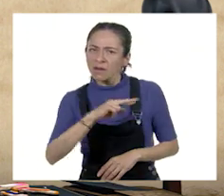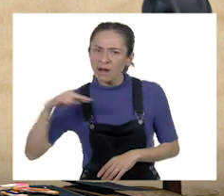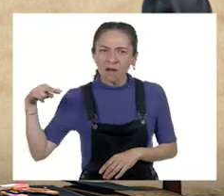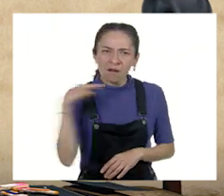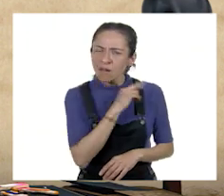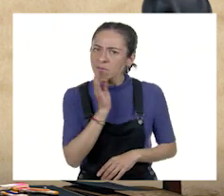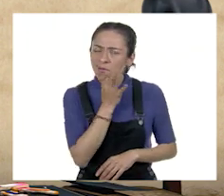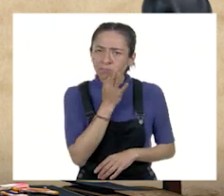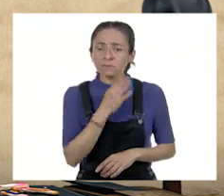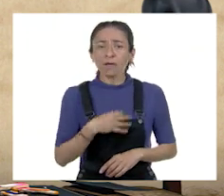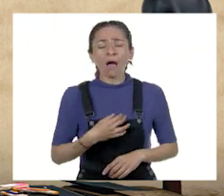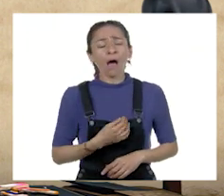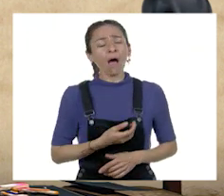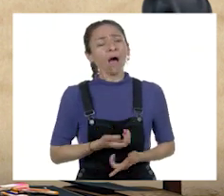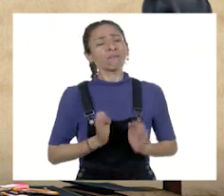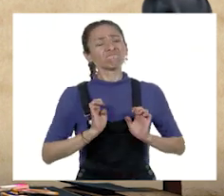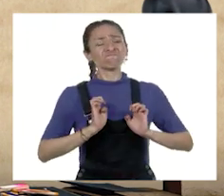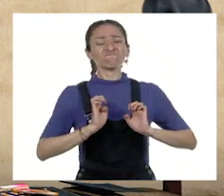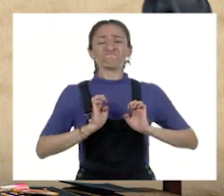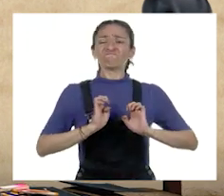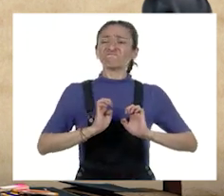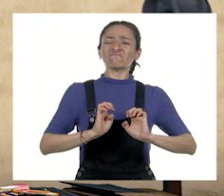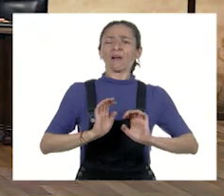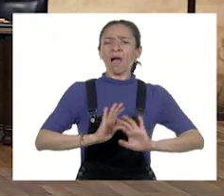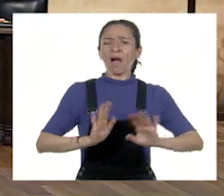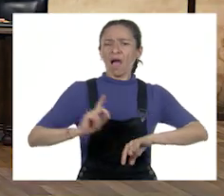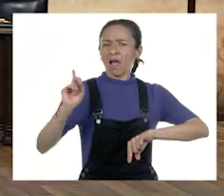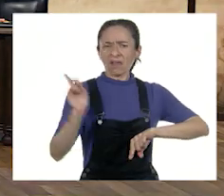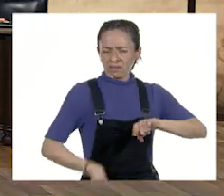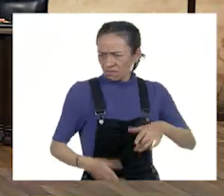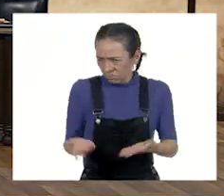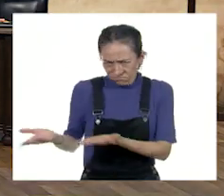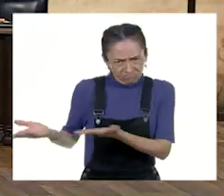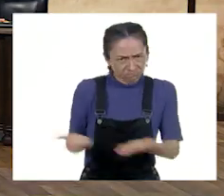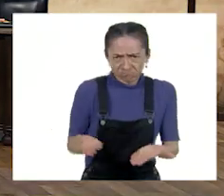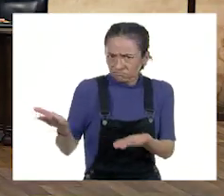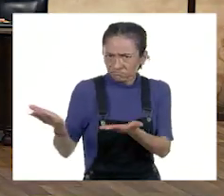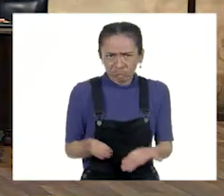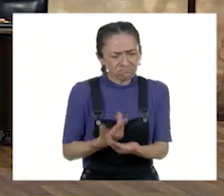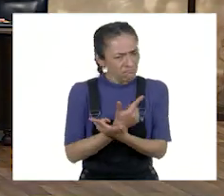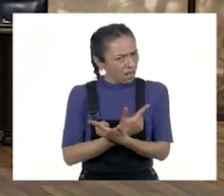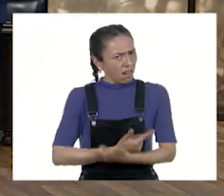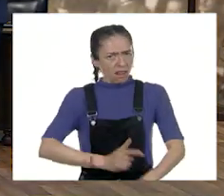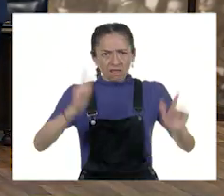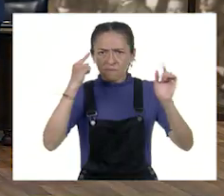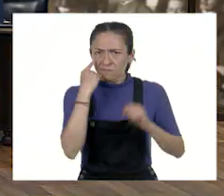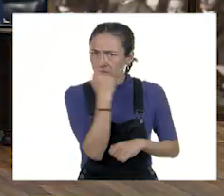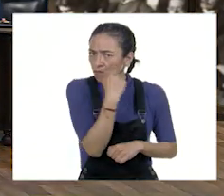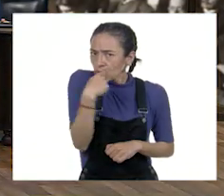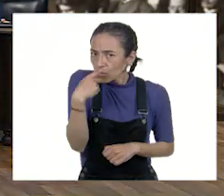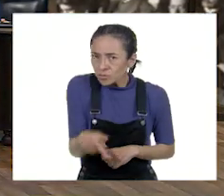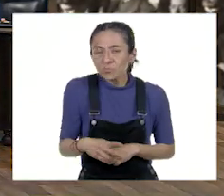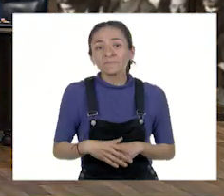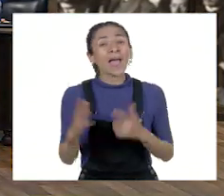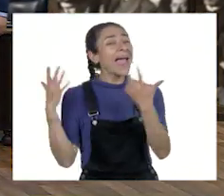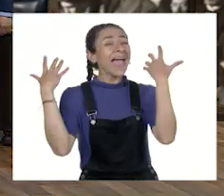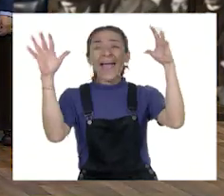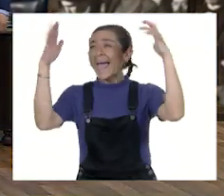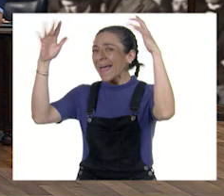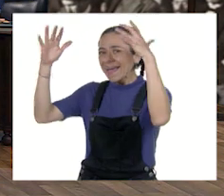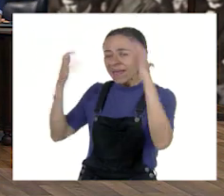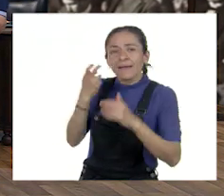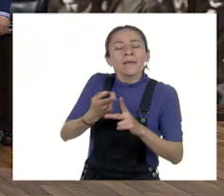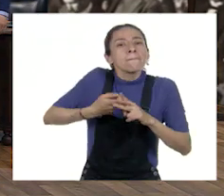la etiqueta con toda libertad, sin etiqueta. Y así comenzó el Congreso Constituyente